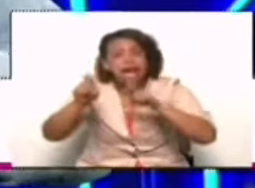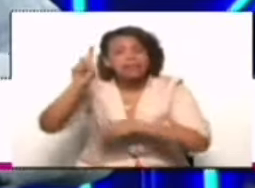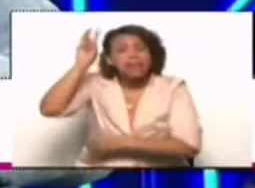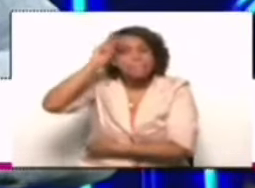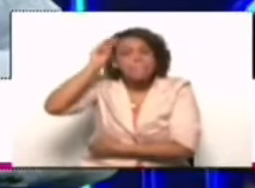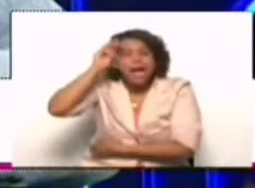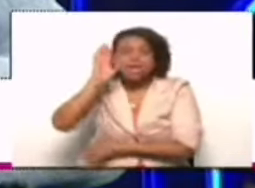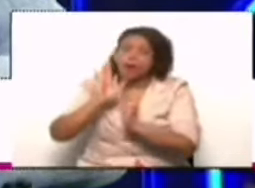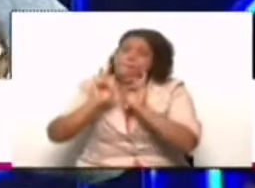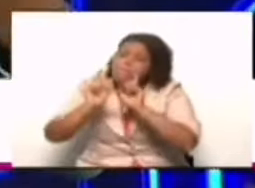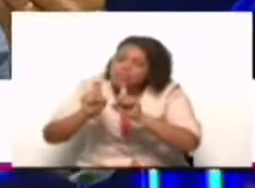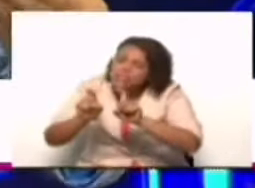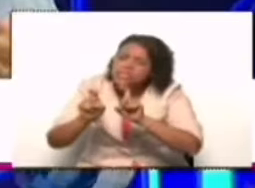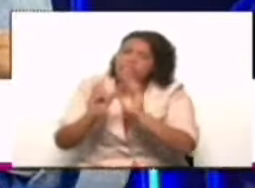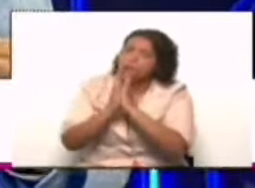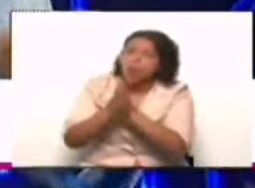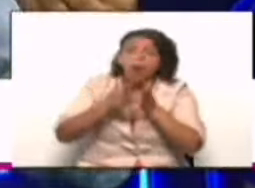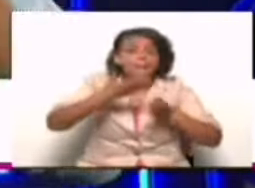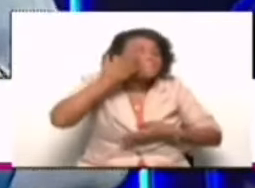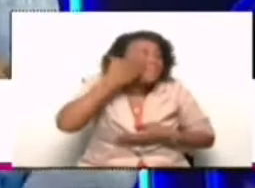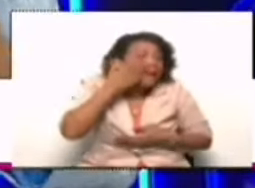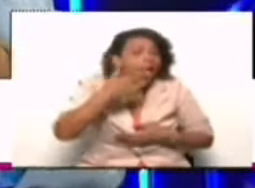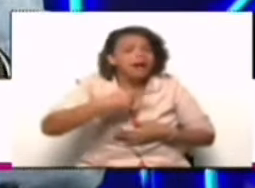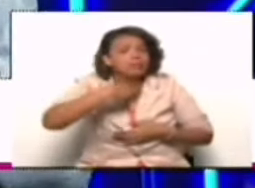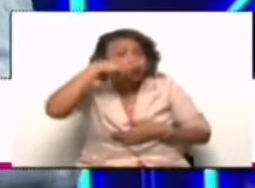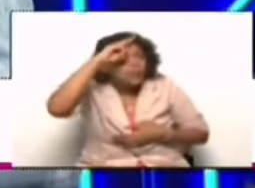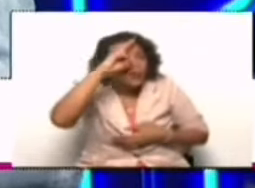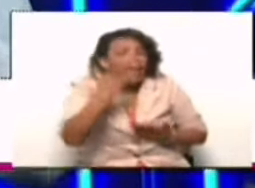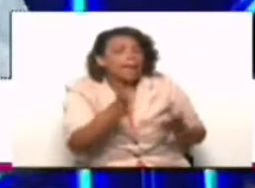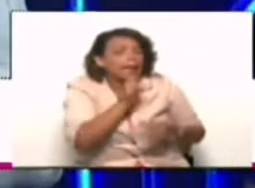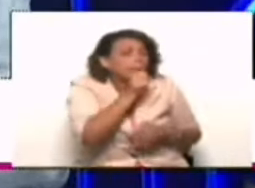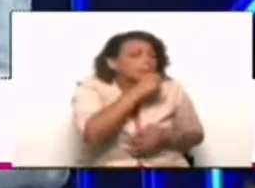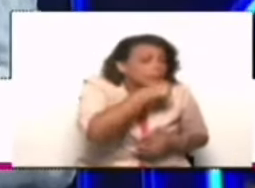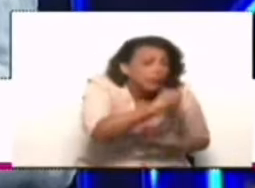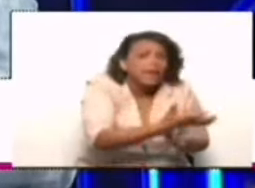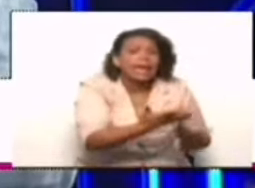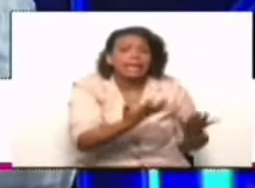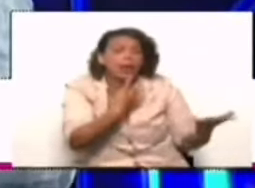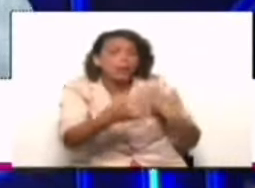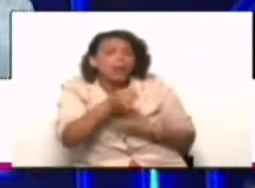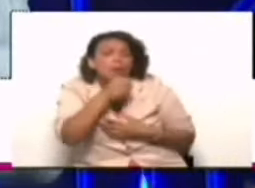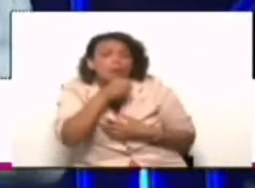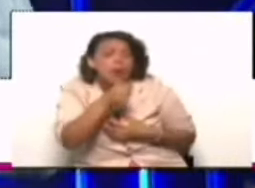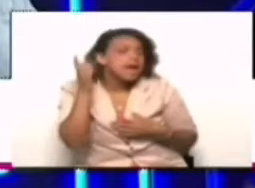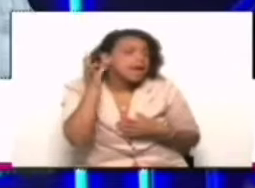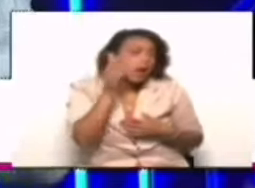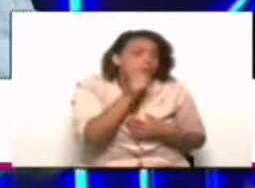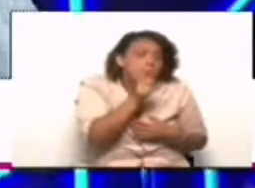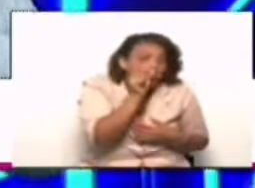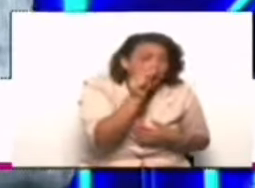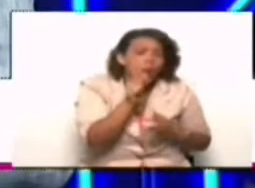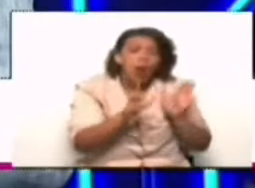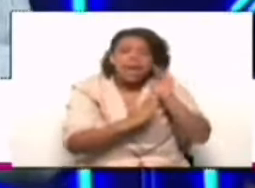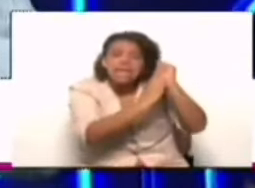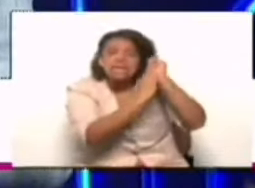de la maestra, de la madre, del padre, de la abuela, desde la comunidad. Le hago un llamado a los